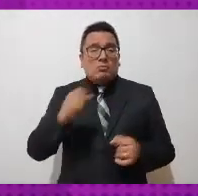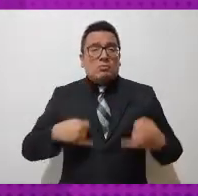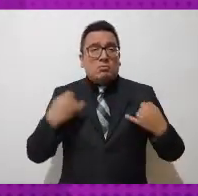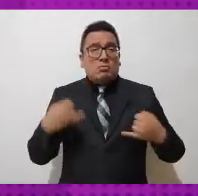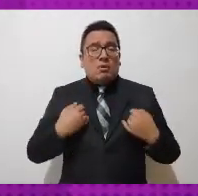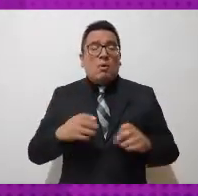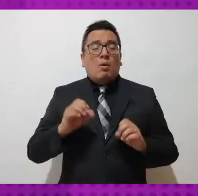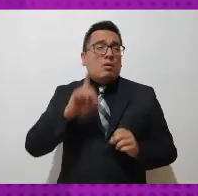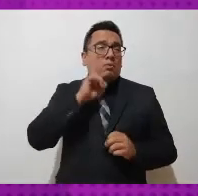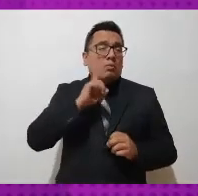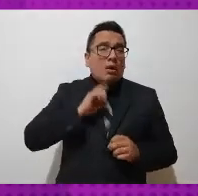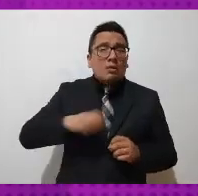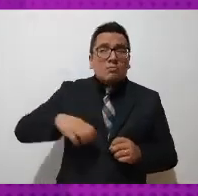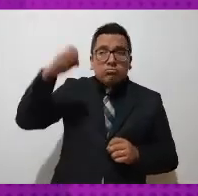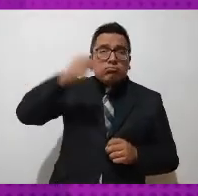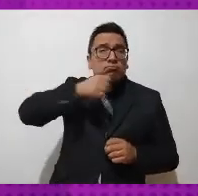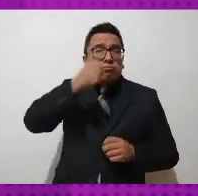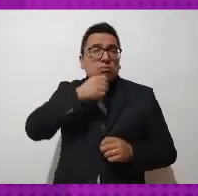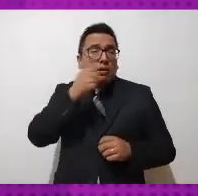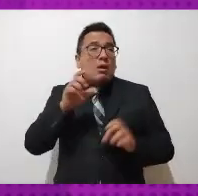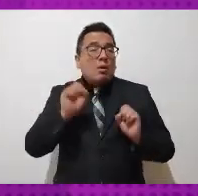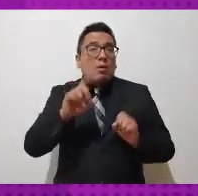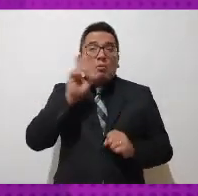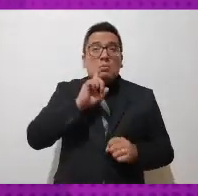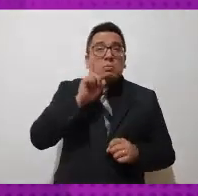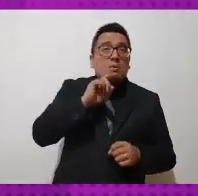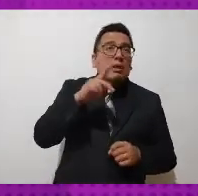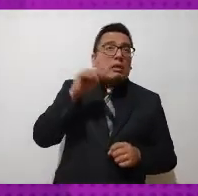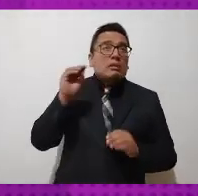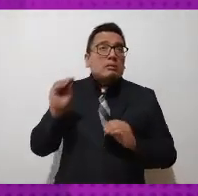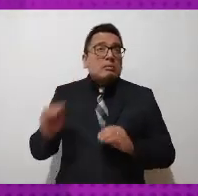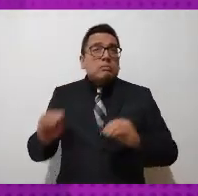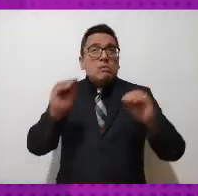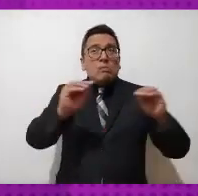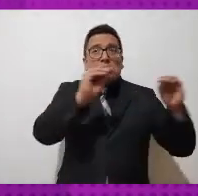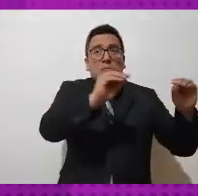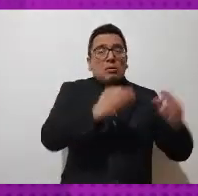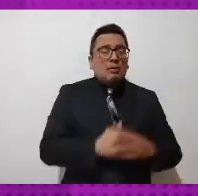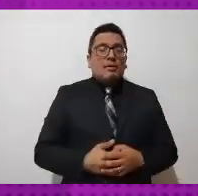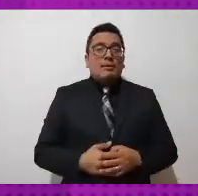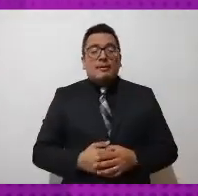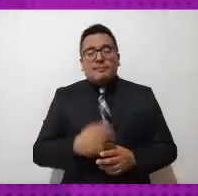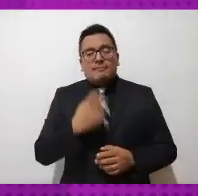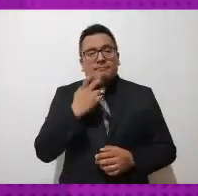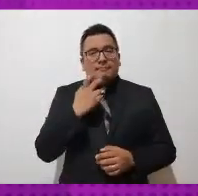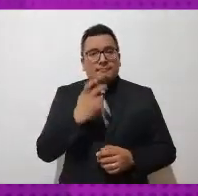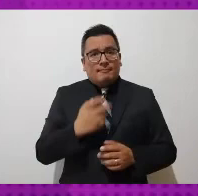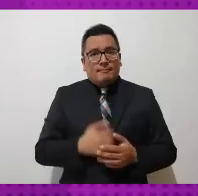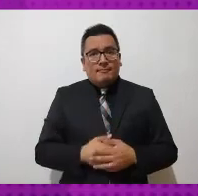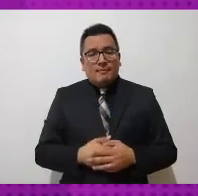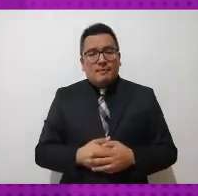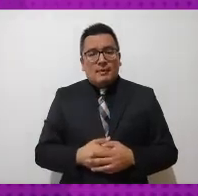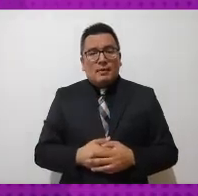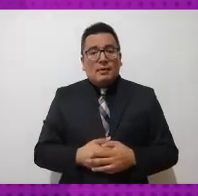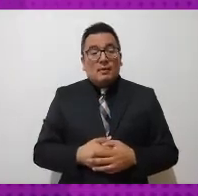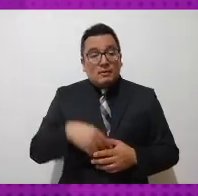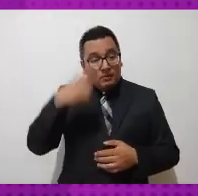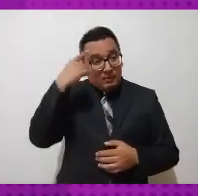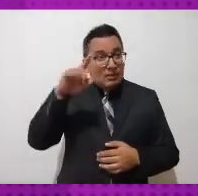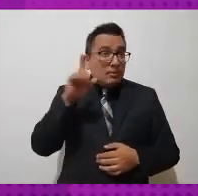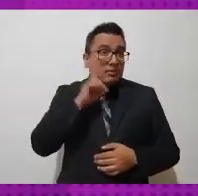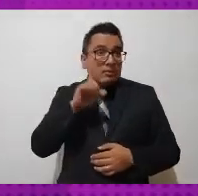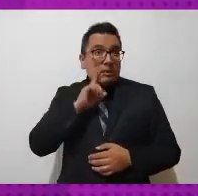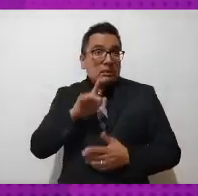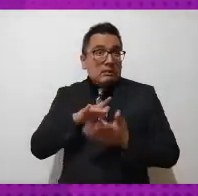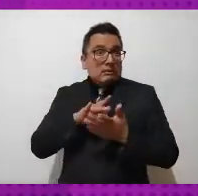jóvenes, mujeres de edad avanzada, mujeres en situación de migración, y a través de este trabajo por y para las